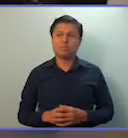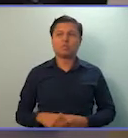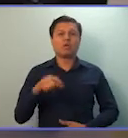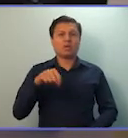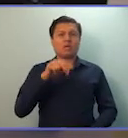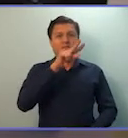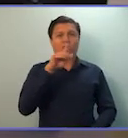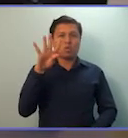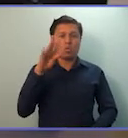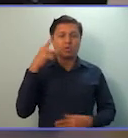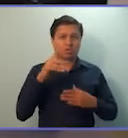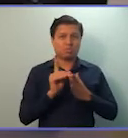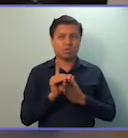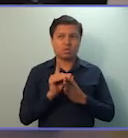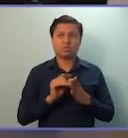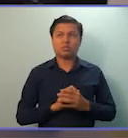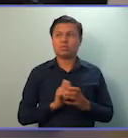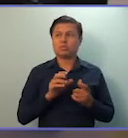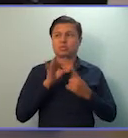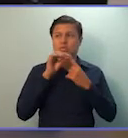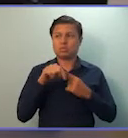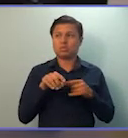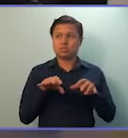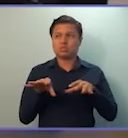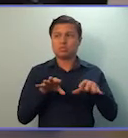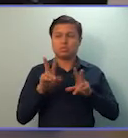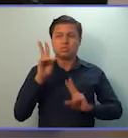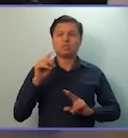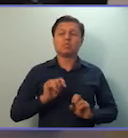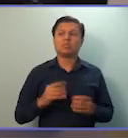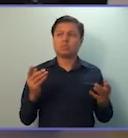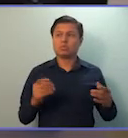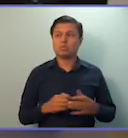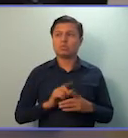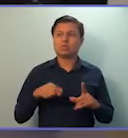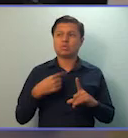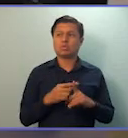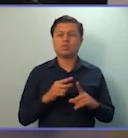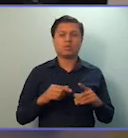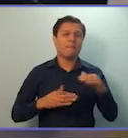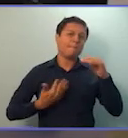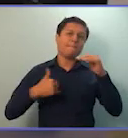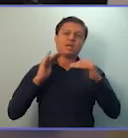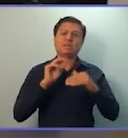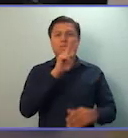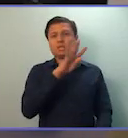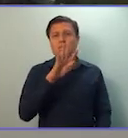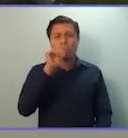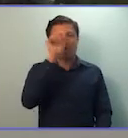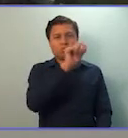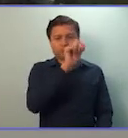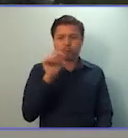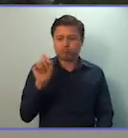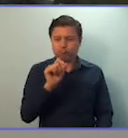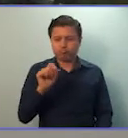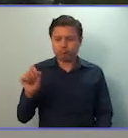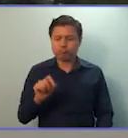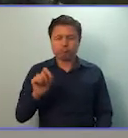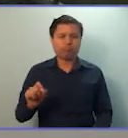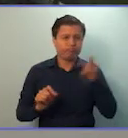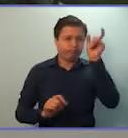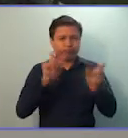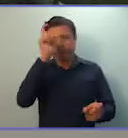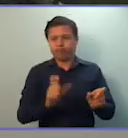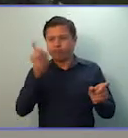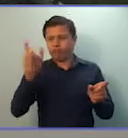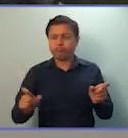son 24 diputados los que se lee en el departamento sería hasta hacer un máximo de 24 marcas pero igual el sistema es el mismo que